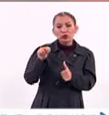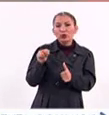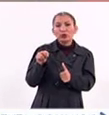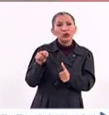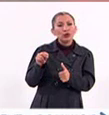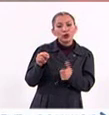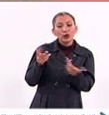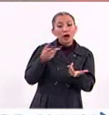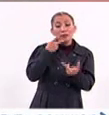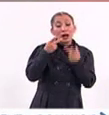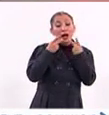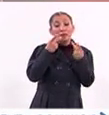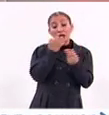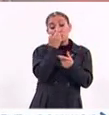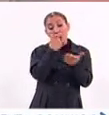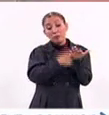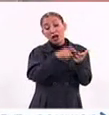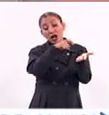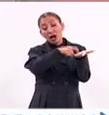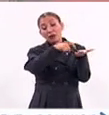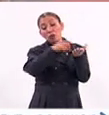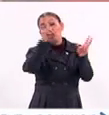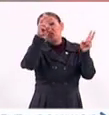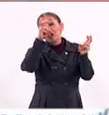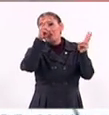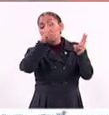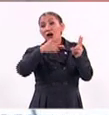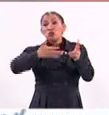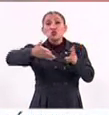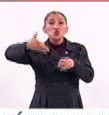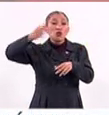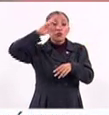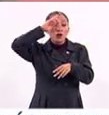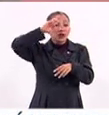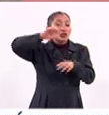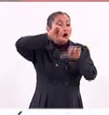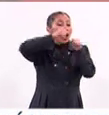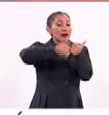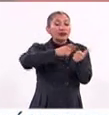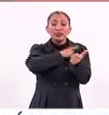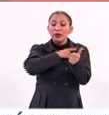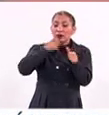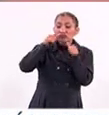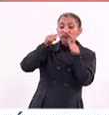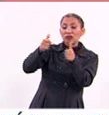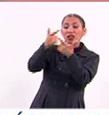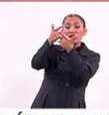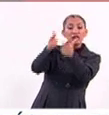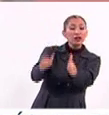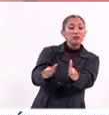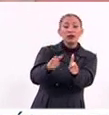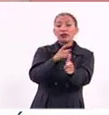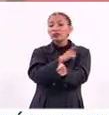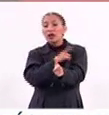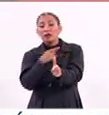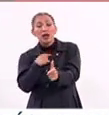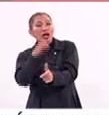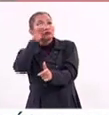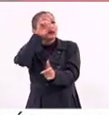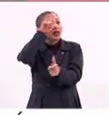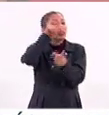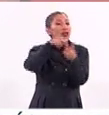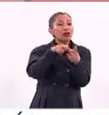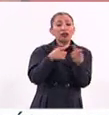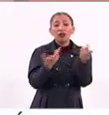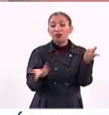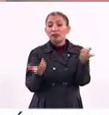no se hablaba en las escuelas. Era como un tema prohibido donde el arte debería de ser libre, debería ser espiritual,